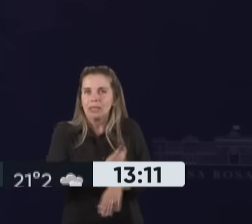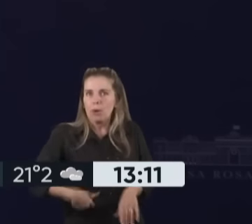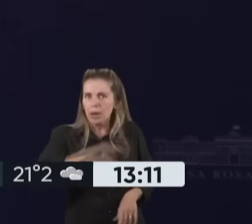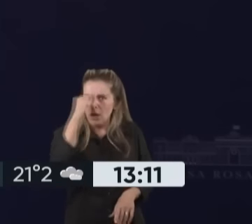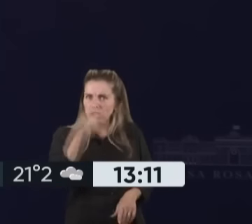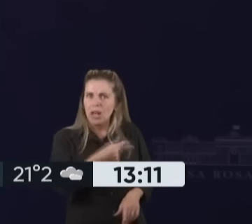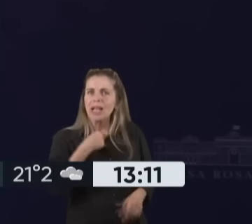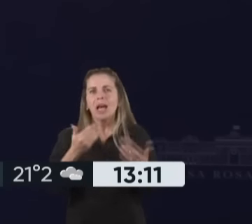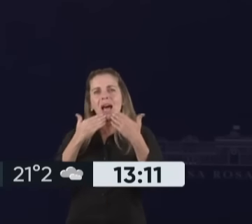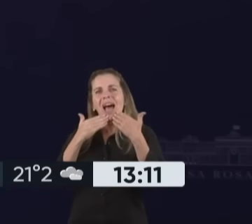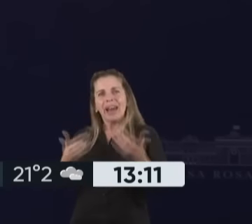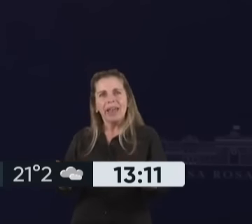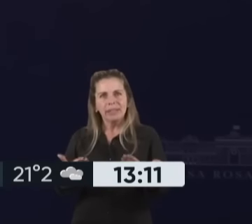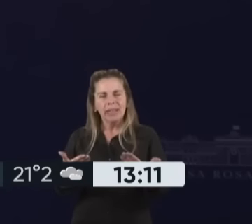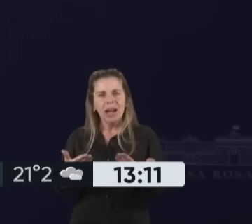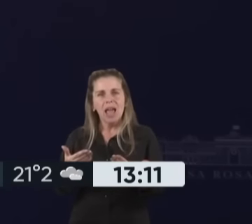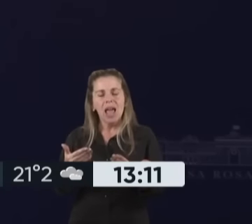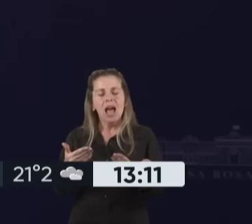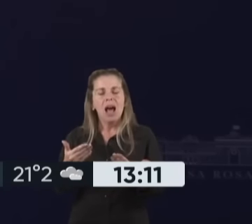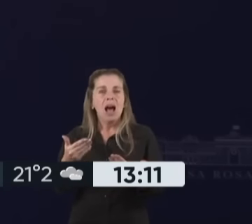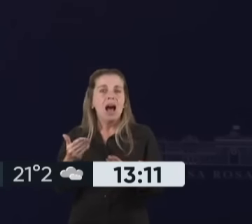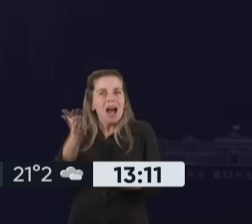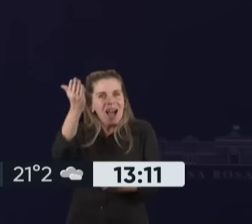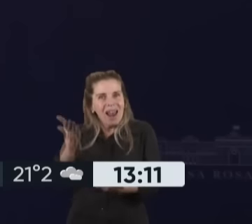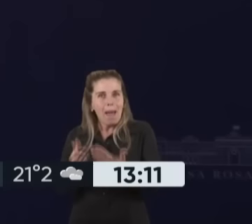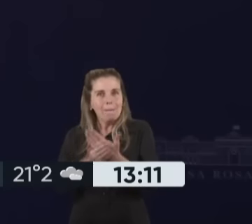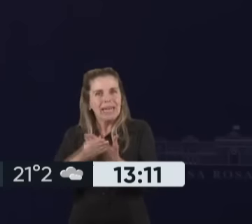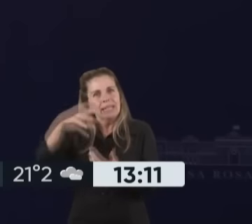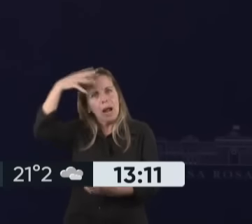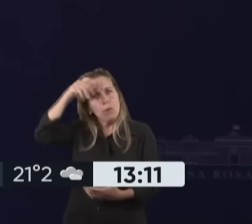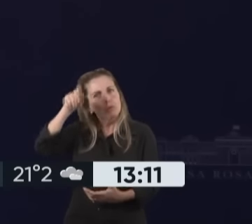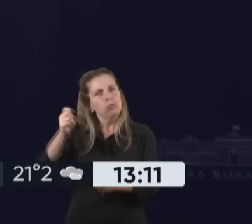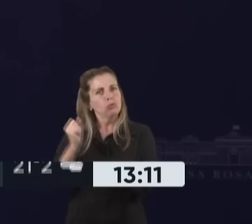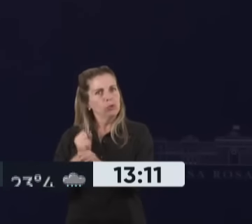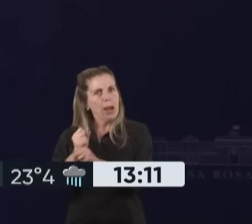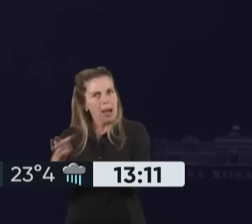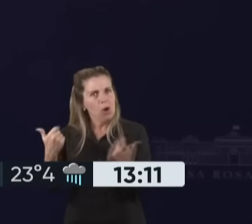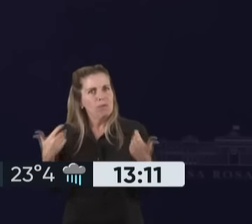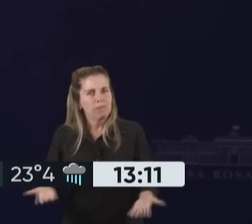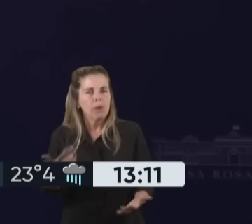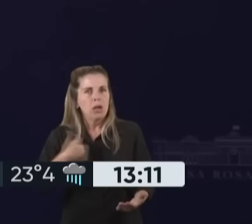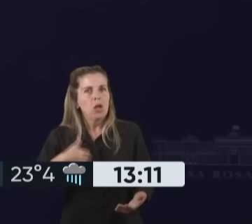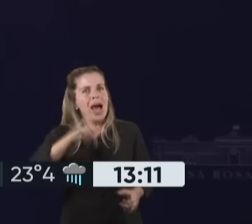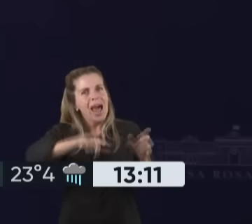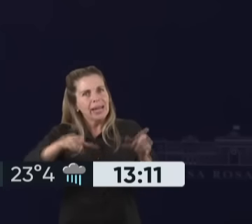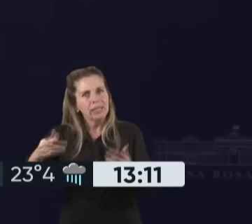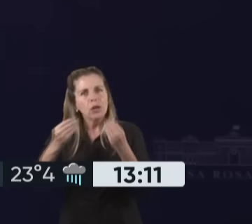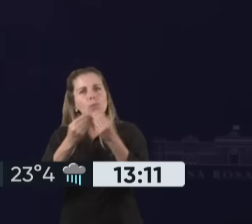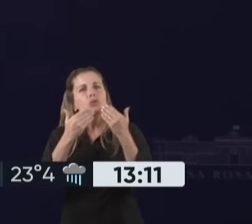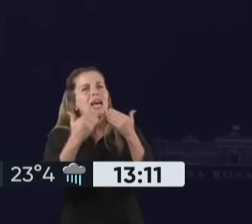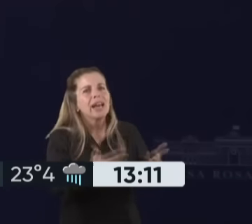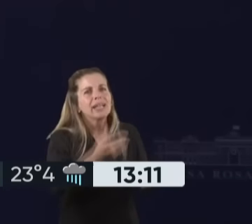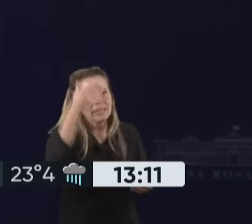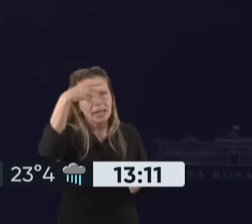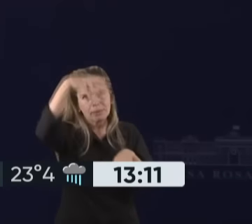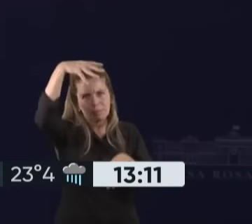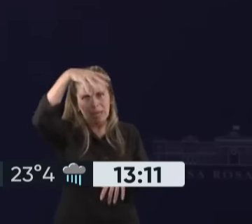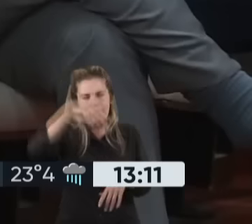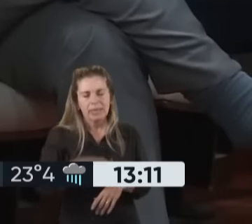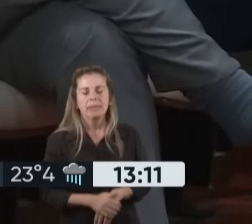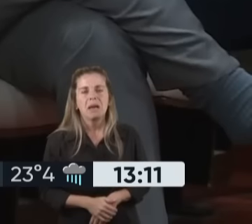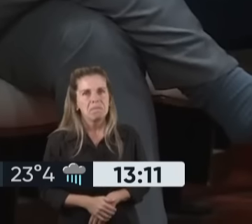darle las gracias a la doctora Bullrich por su trabajo al servicio de los argentinos. Muchas gracias, Patricia.